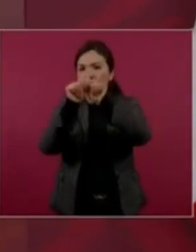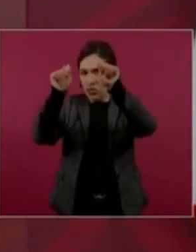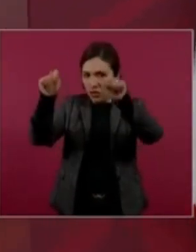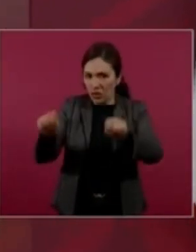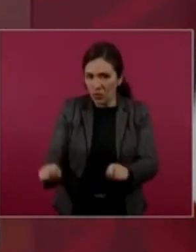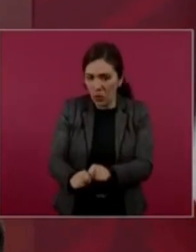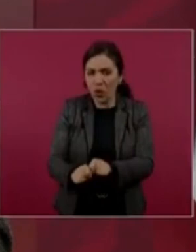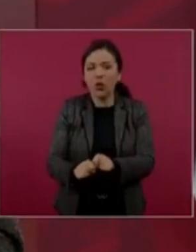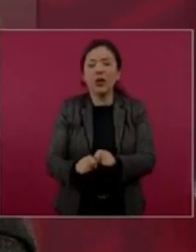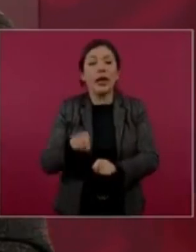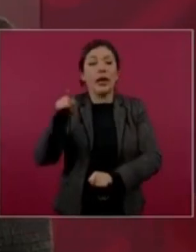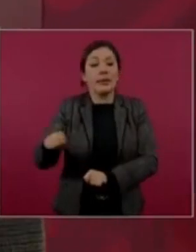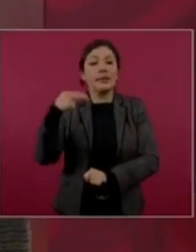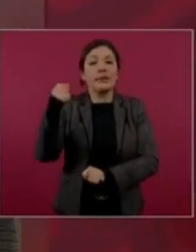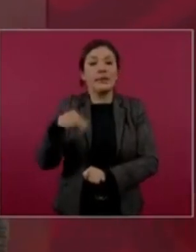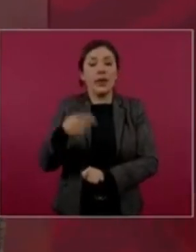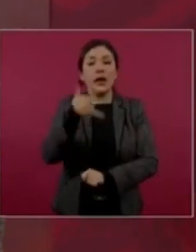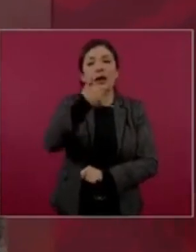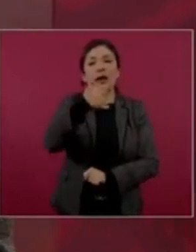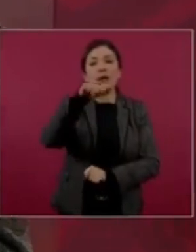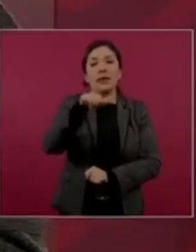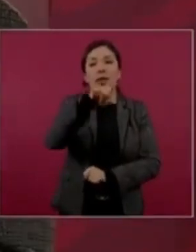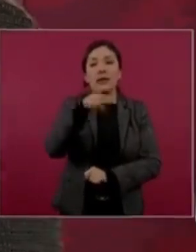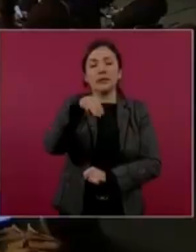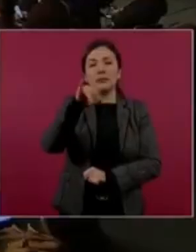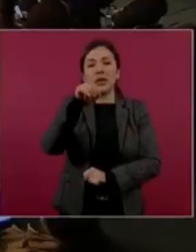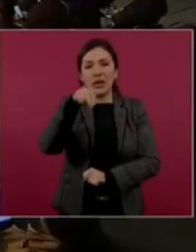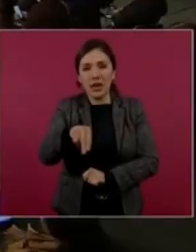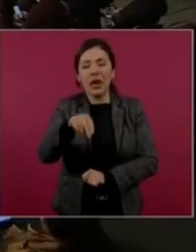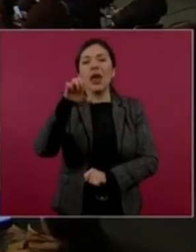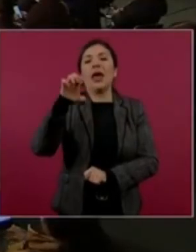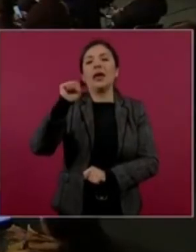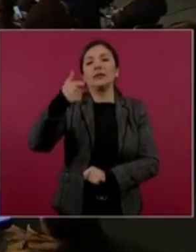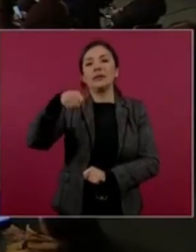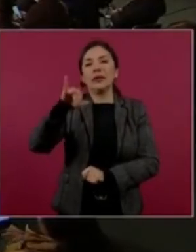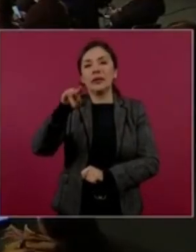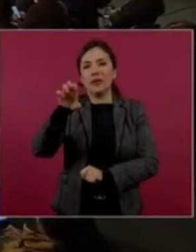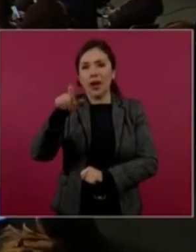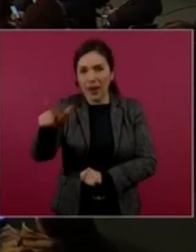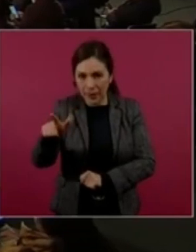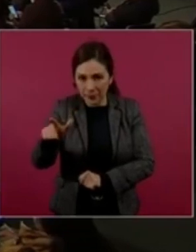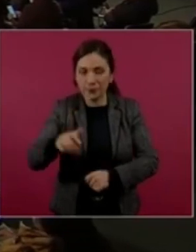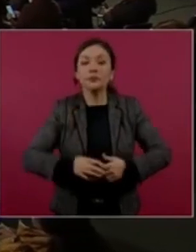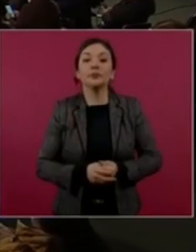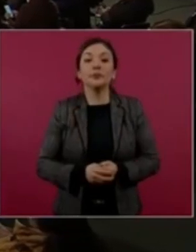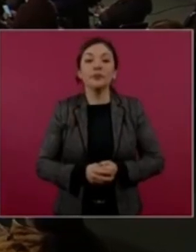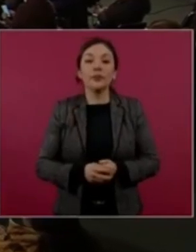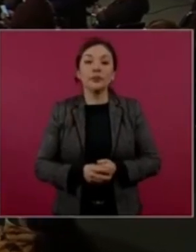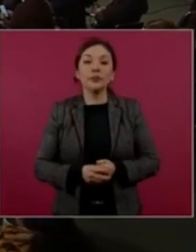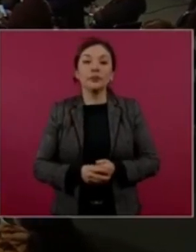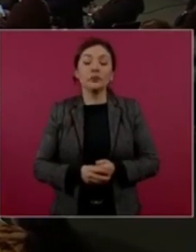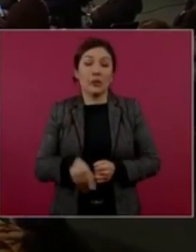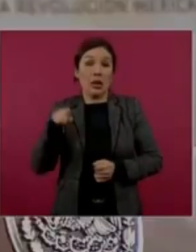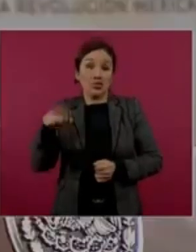la Suprema Corte de Justicia de la Nación, SCJN, copió su tesis para titularse de abogado.